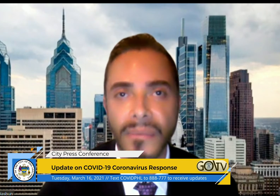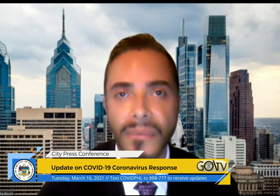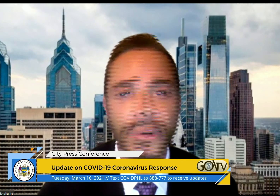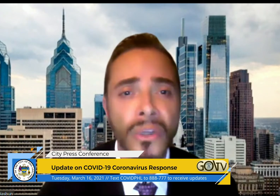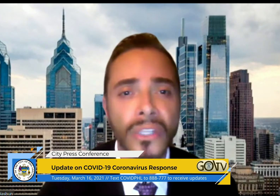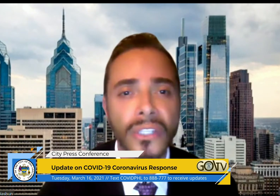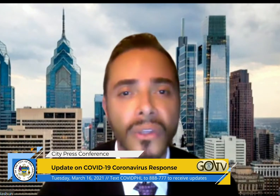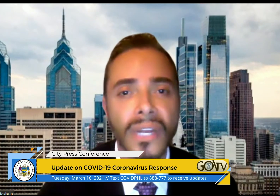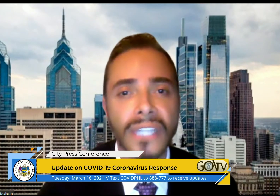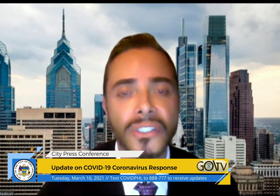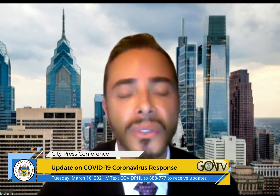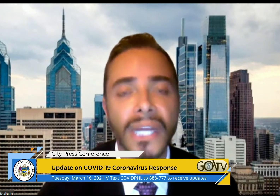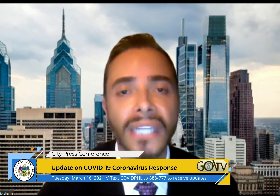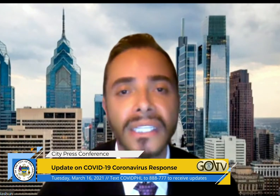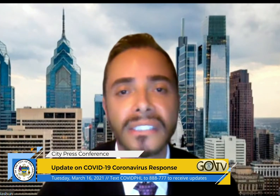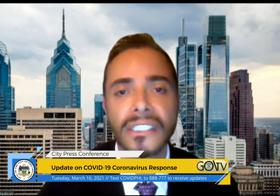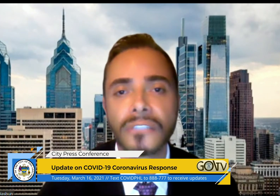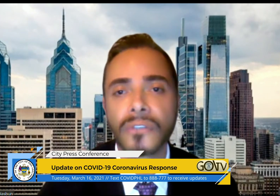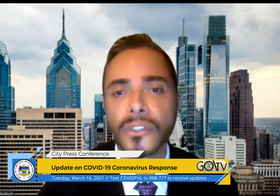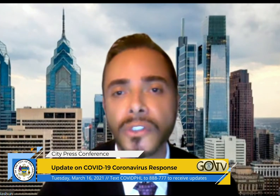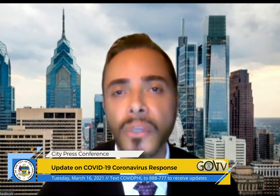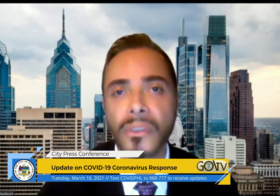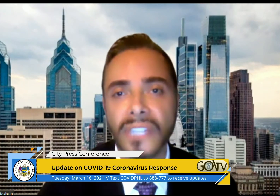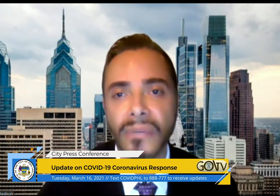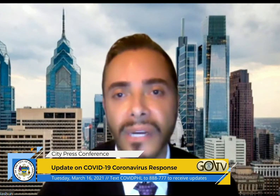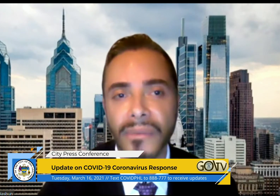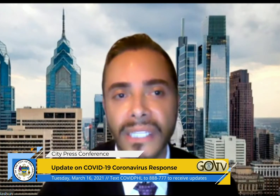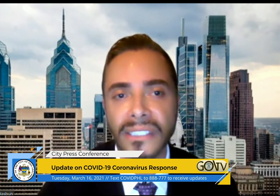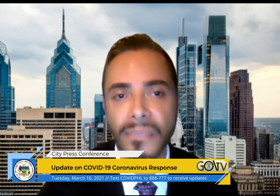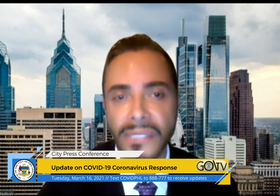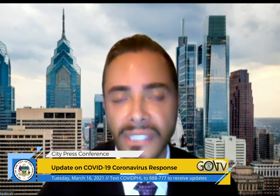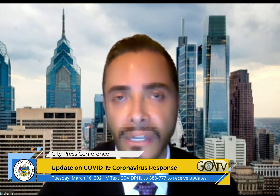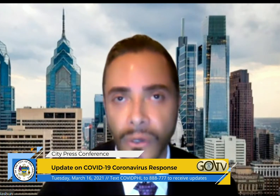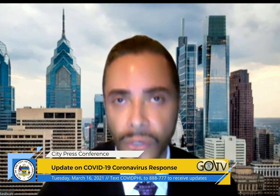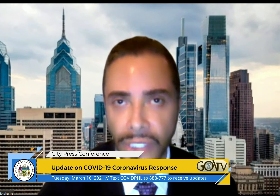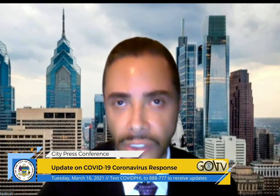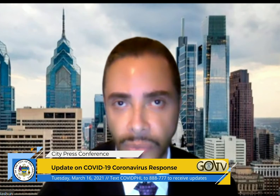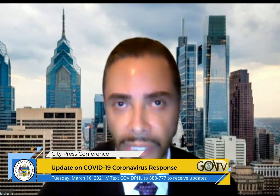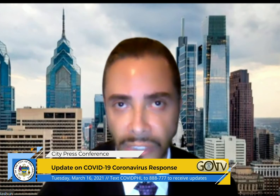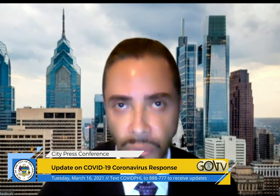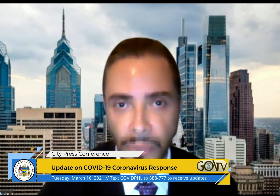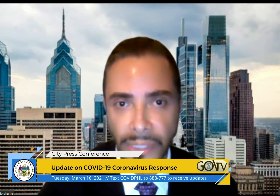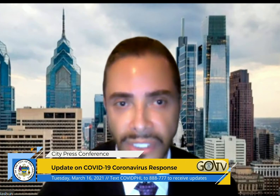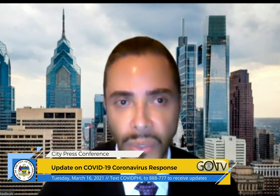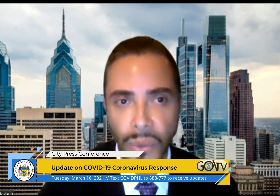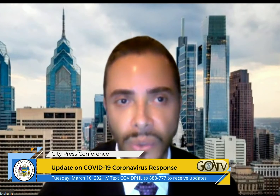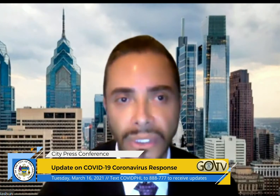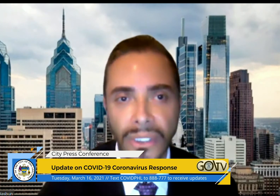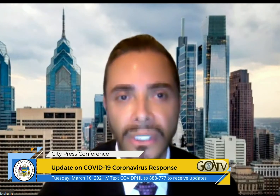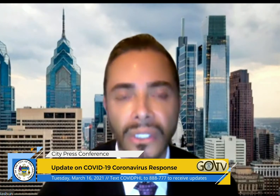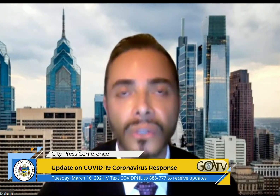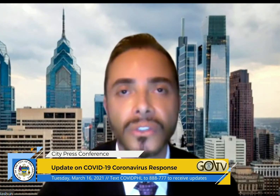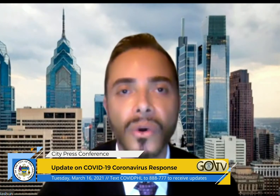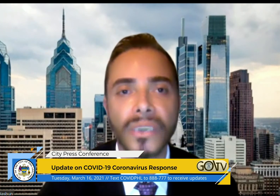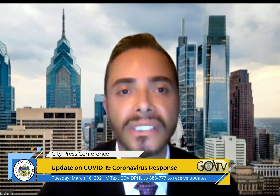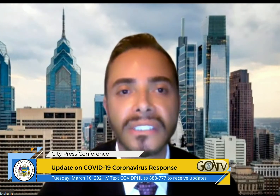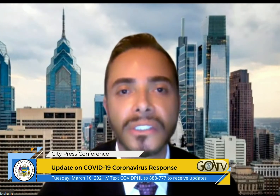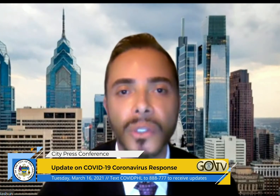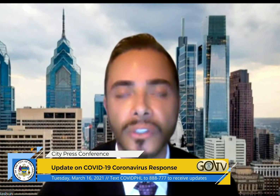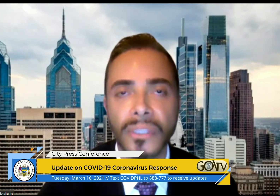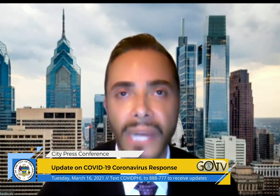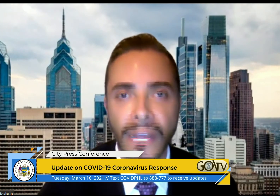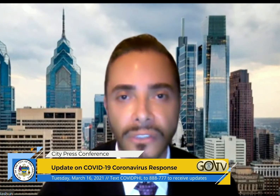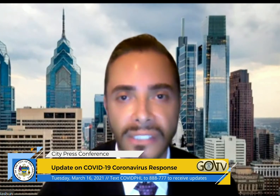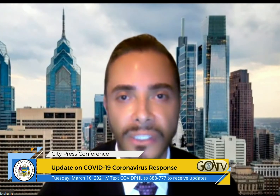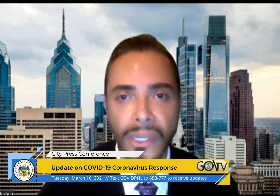desde que la pandemia se desató. El personal médico de toda la ciudad que se esforzó por salvar vidas a pesar de los riesgos para su propia salud, los socorristas y